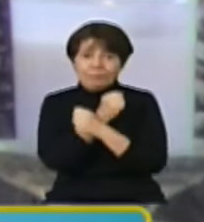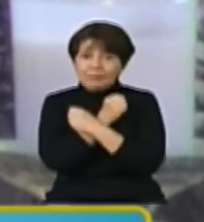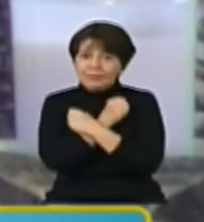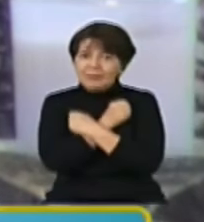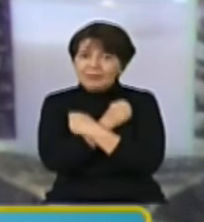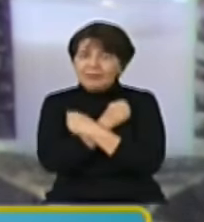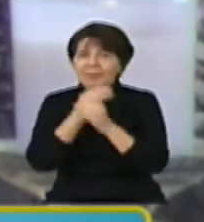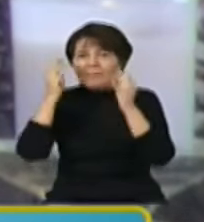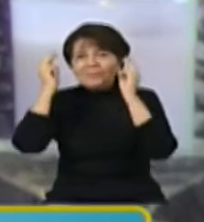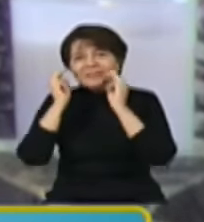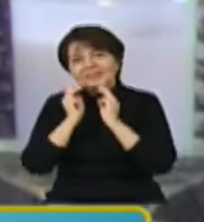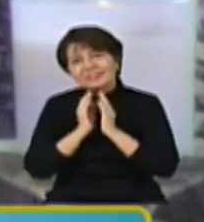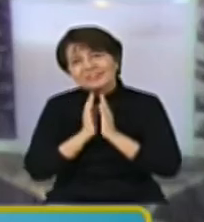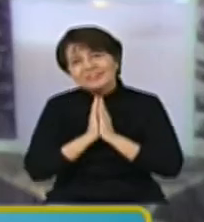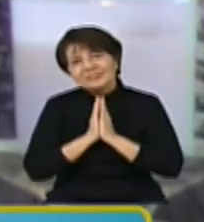Virgen de Suyapa,